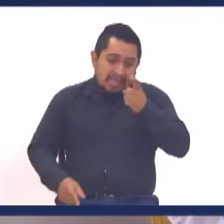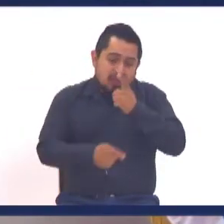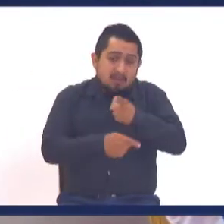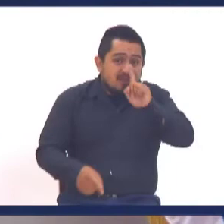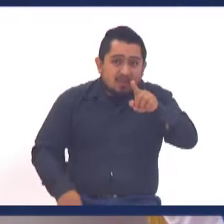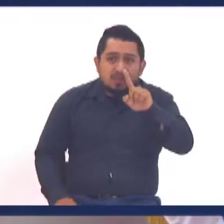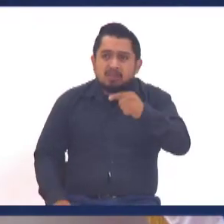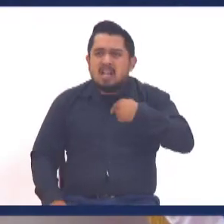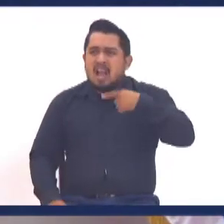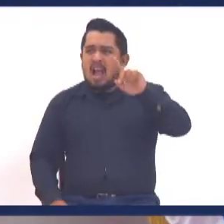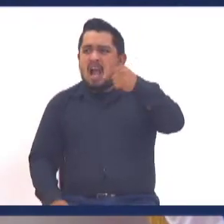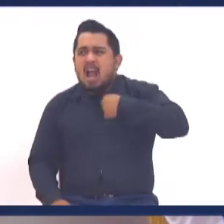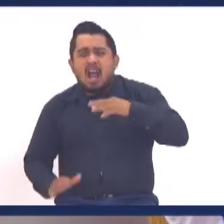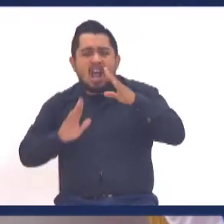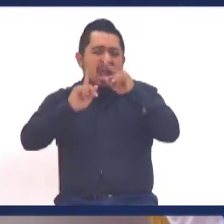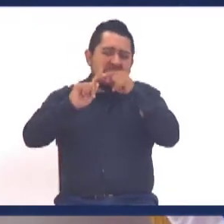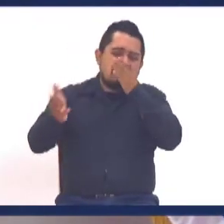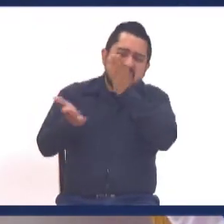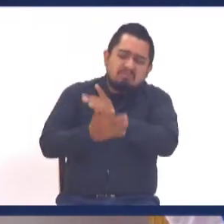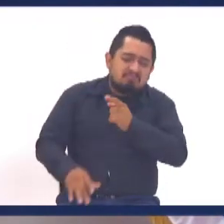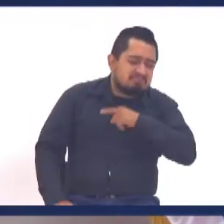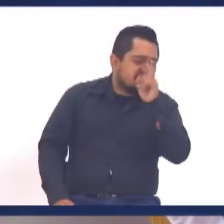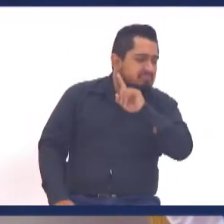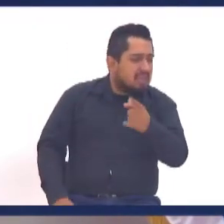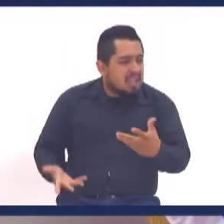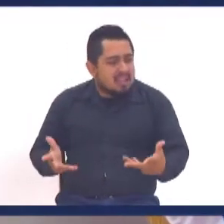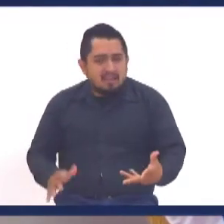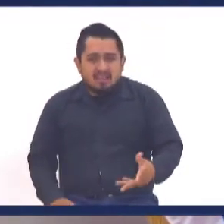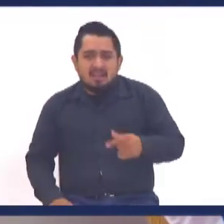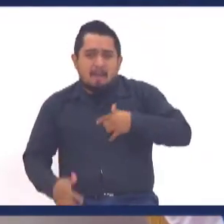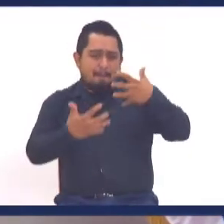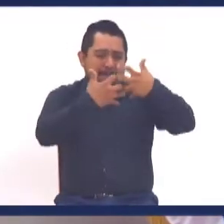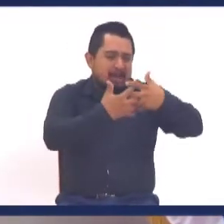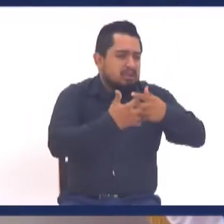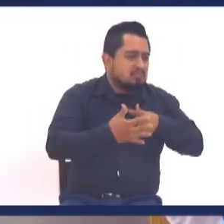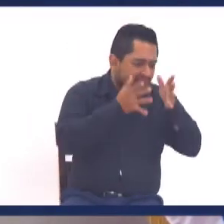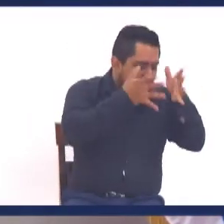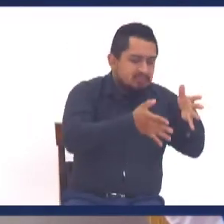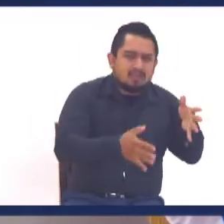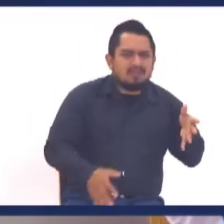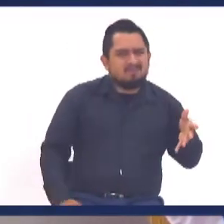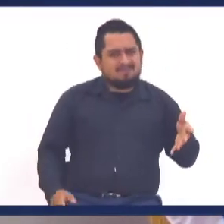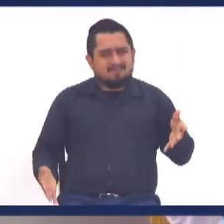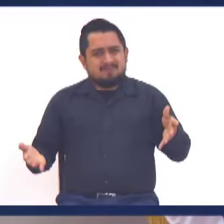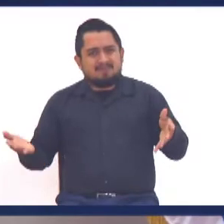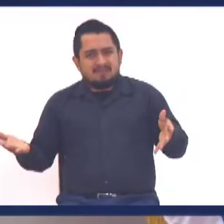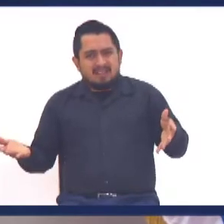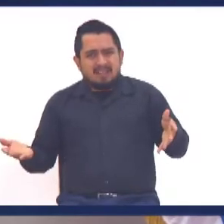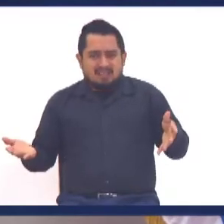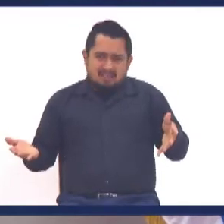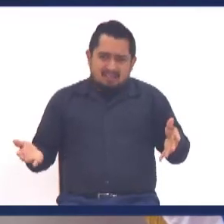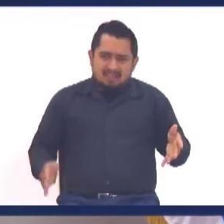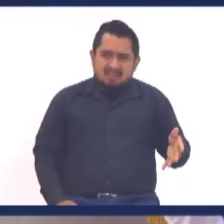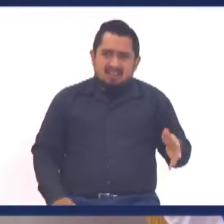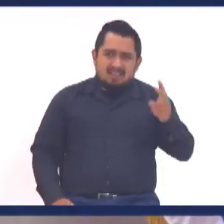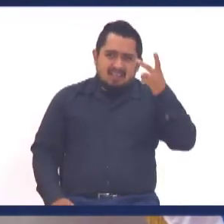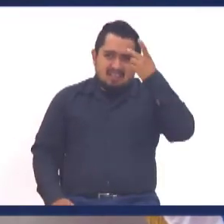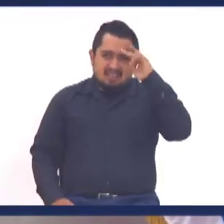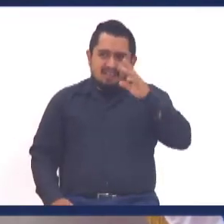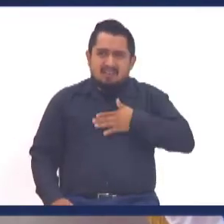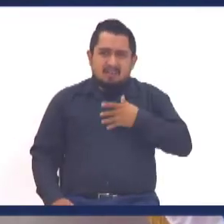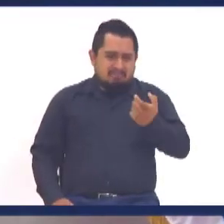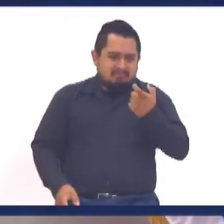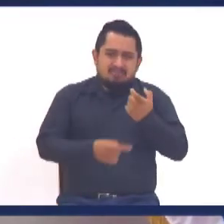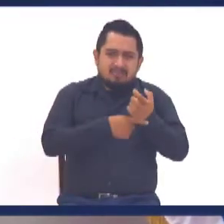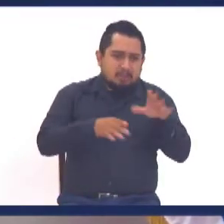aunque tú quieres decir que antes iba a la iglesia no me congregó pero pues por el negocio que tengo el negocio que tienen estos clientes tiene ahorita